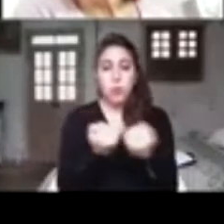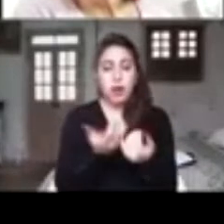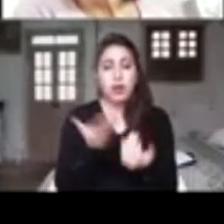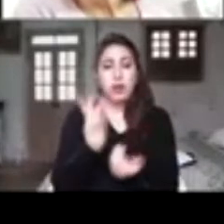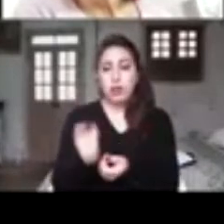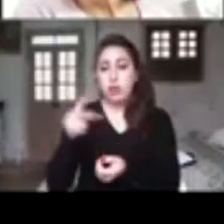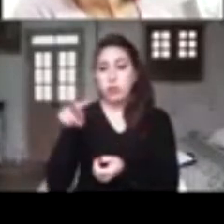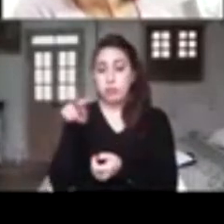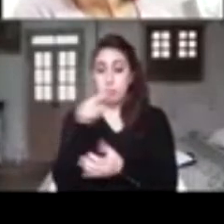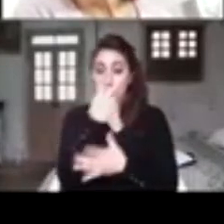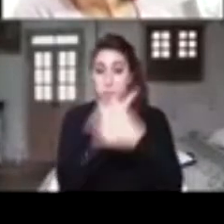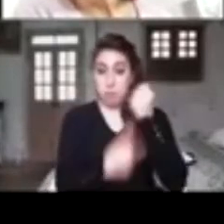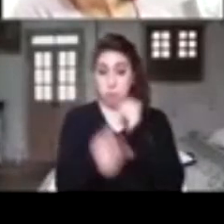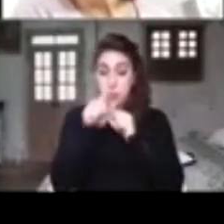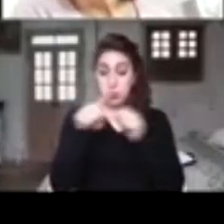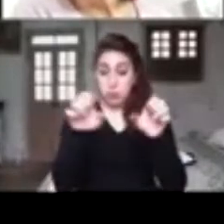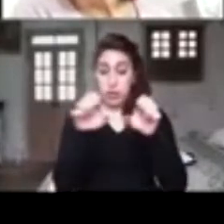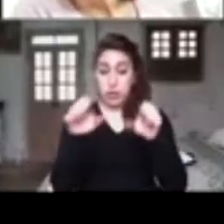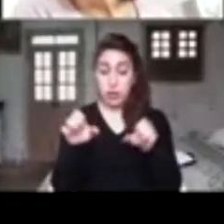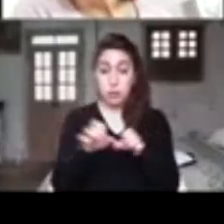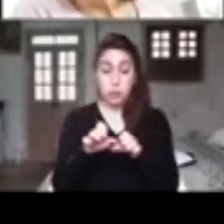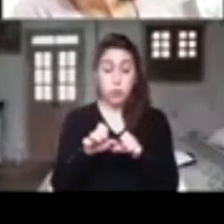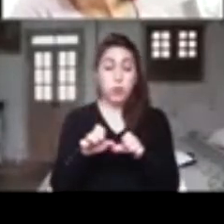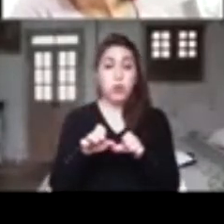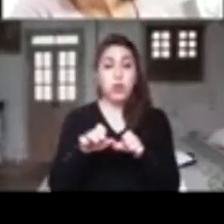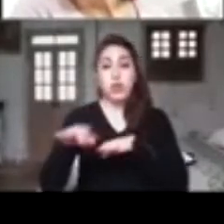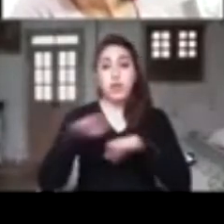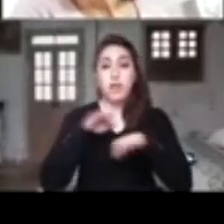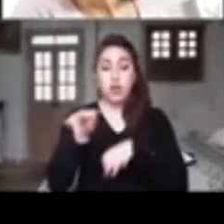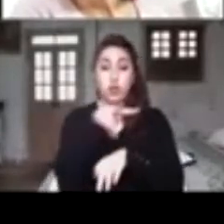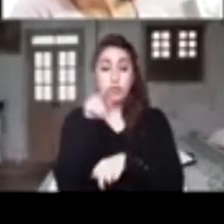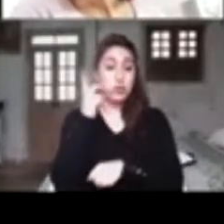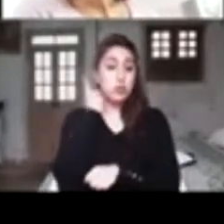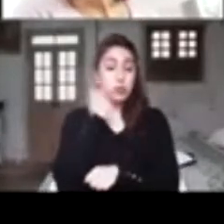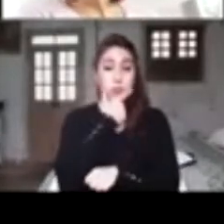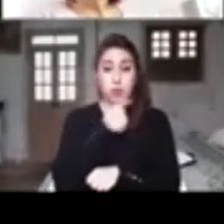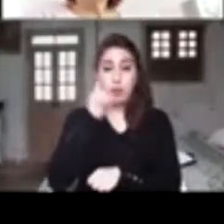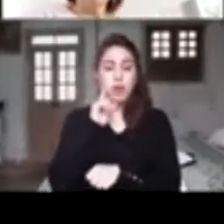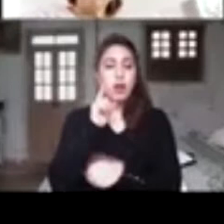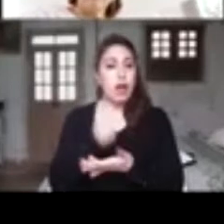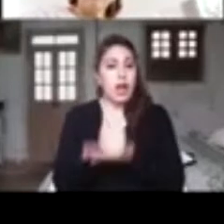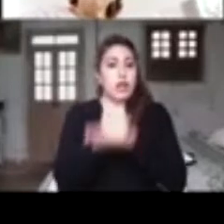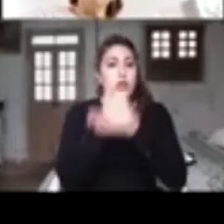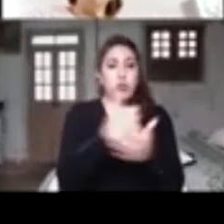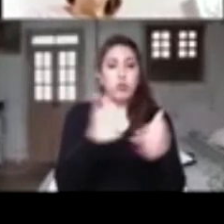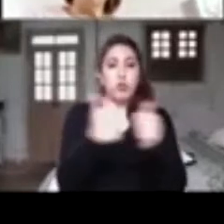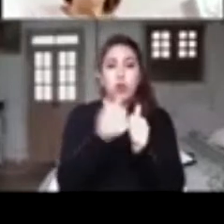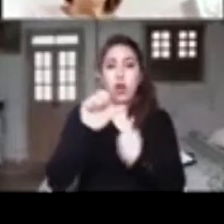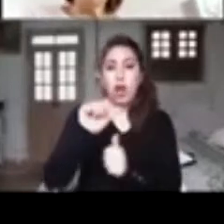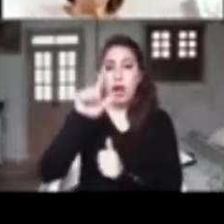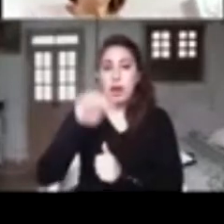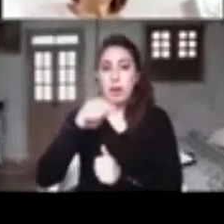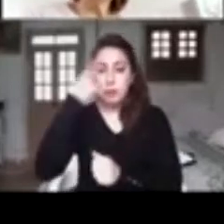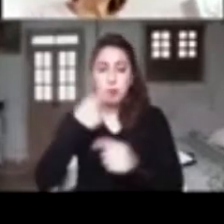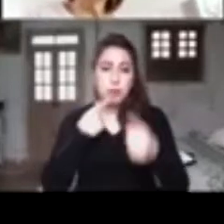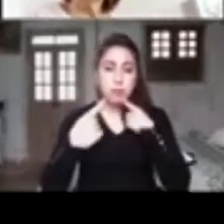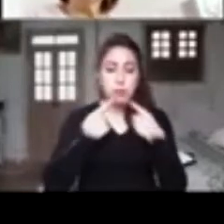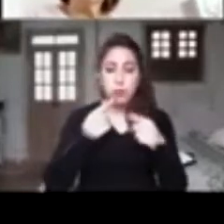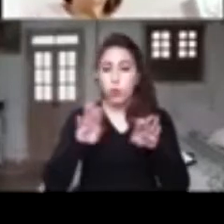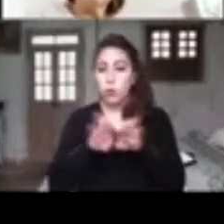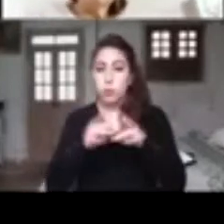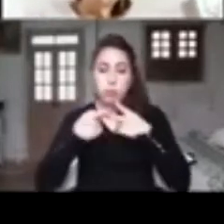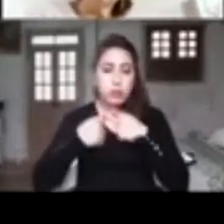ambos diputados que estuvieron colaborando mucho con Alan para poder acordar la organización de estos talleres. Gracias a